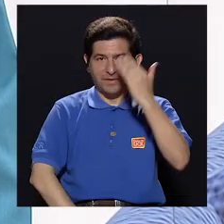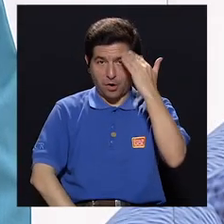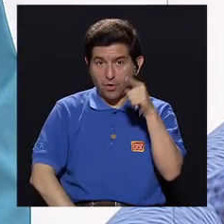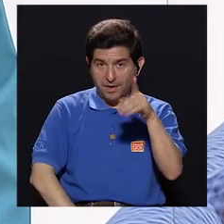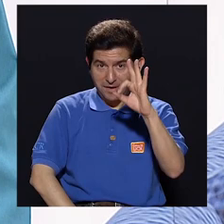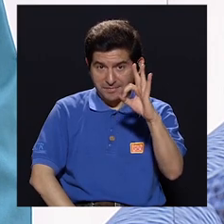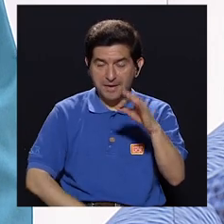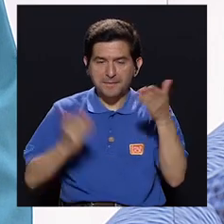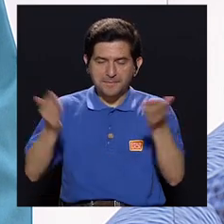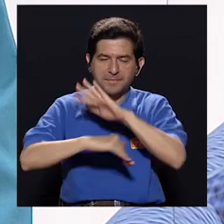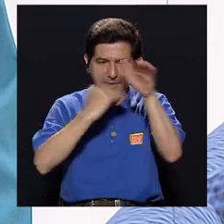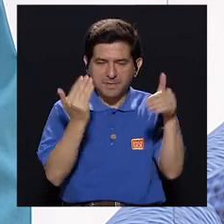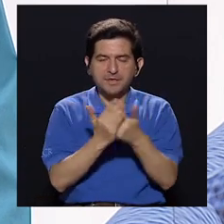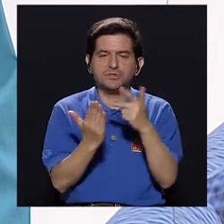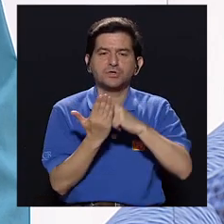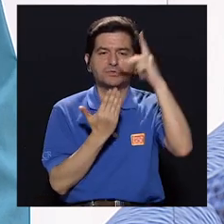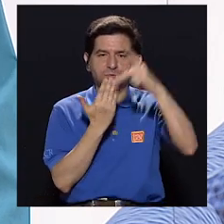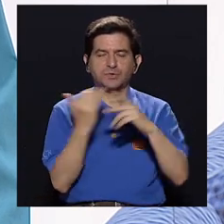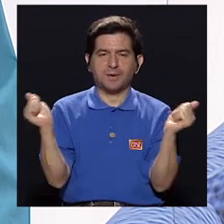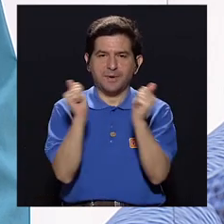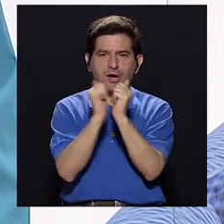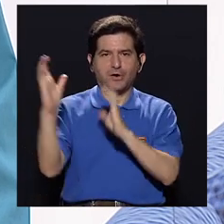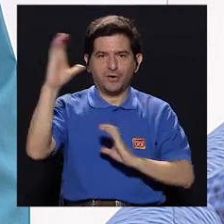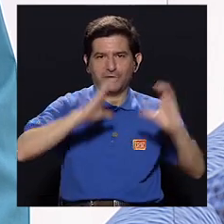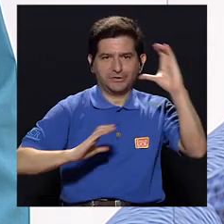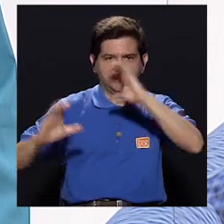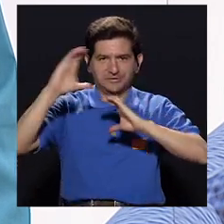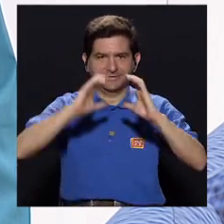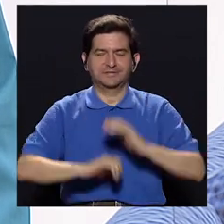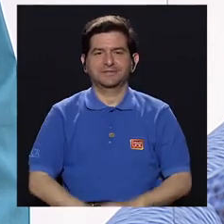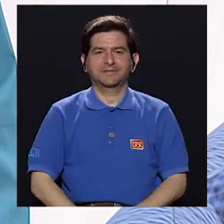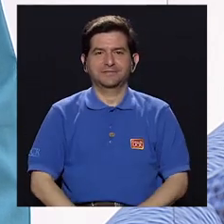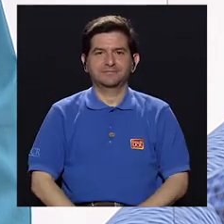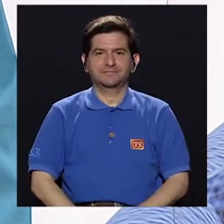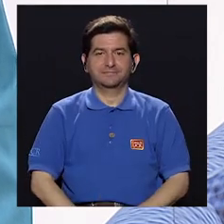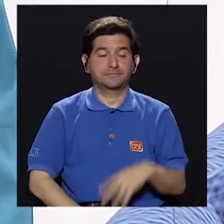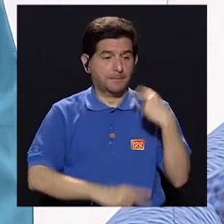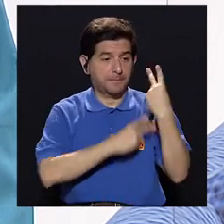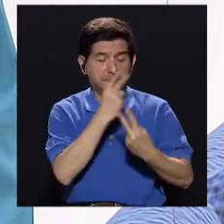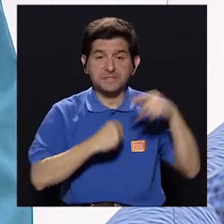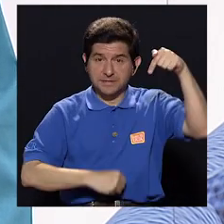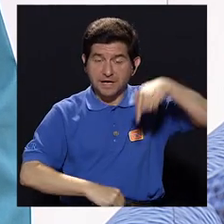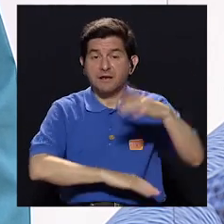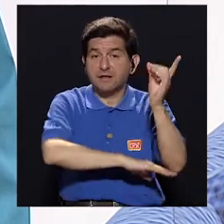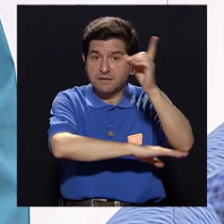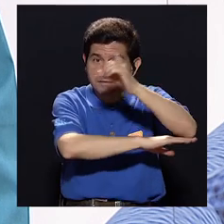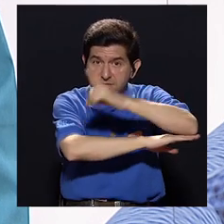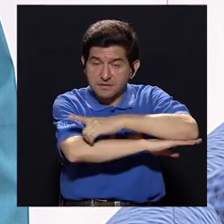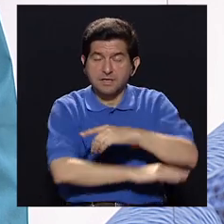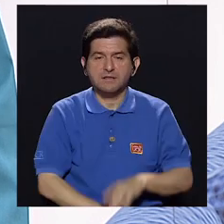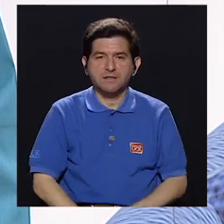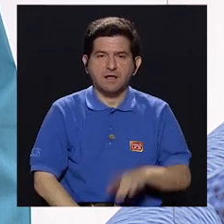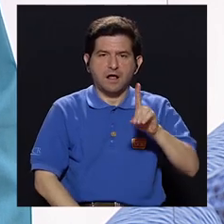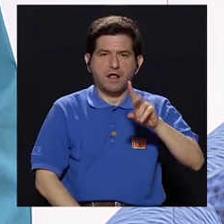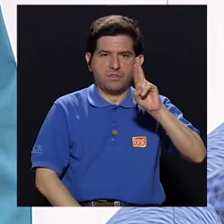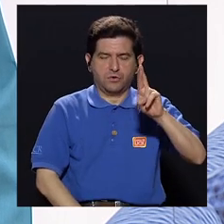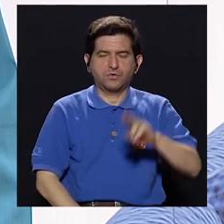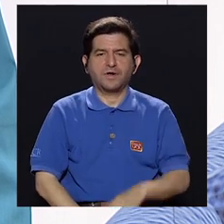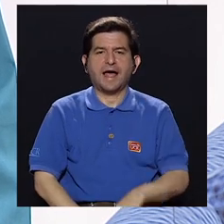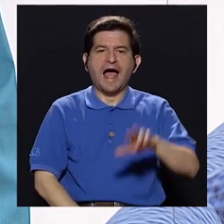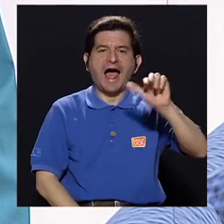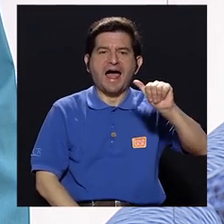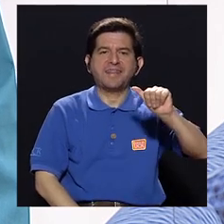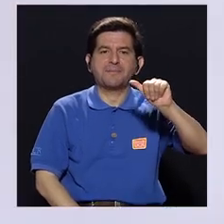Hola qué tal bienvenidas y bienvenidos a conciencia nos visita el día de hoy el doctor